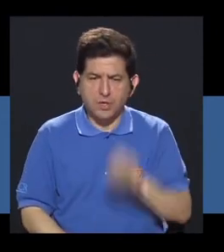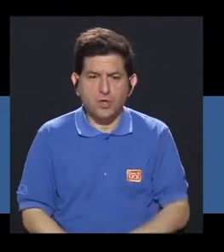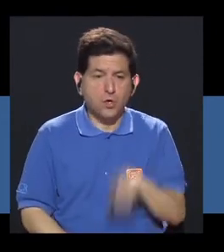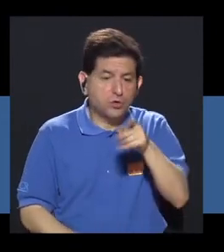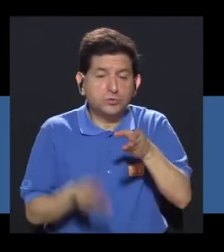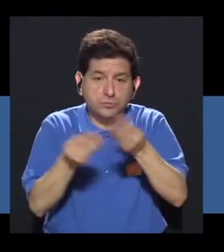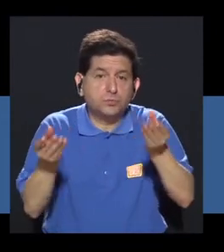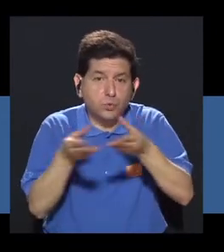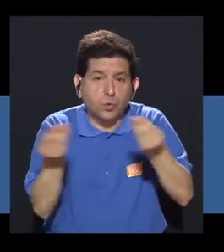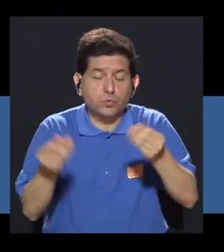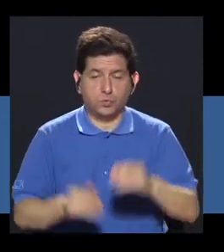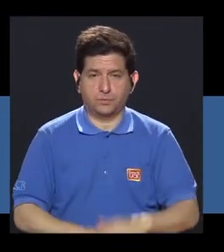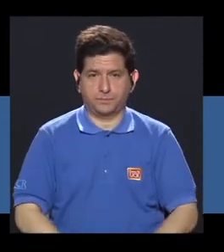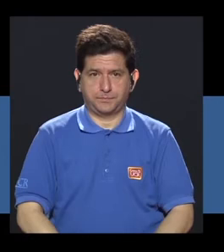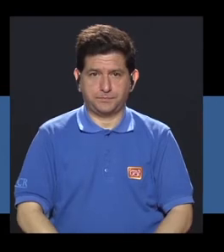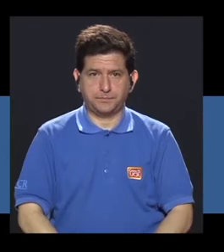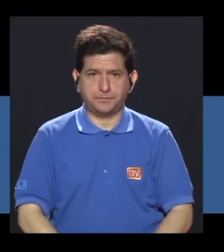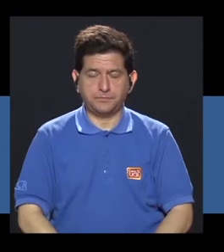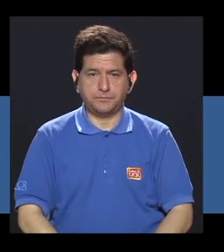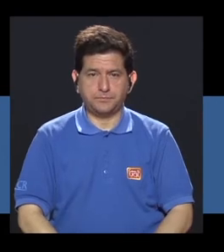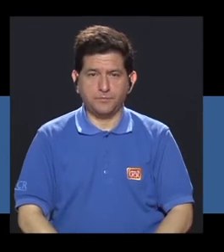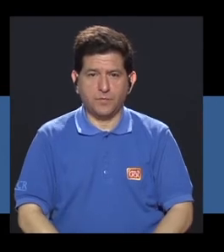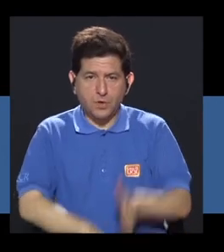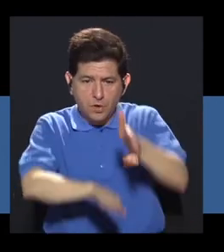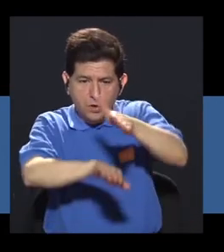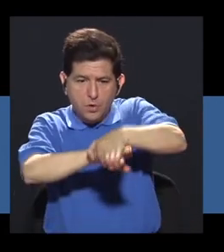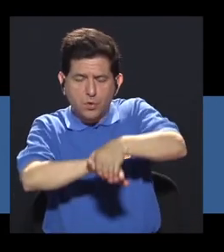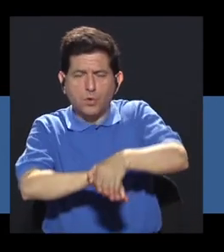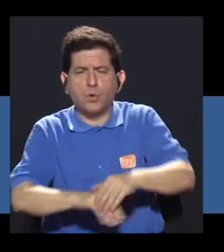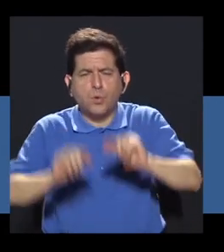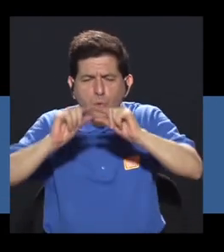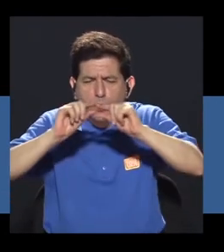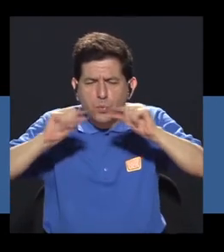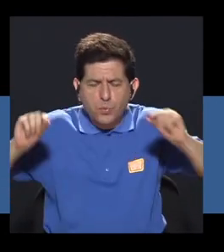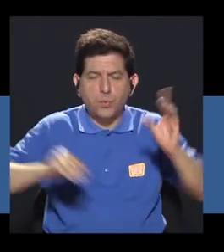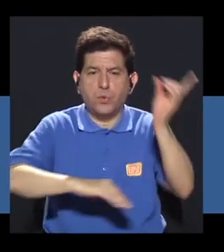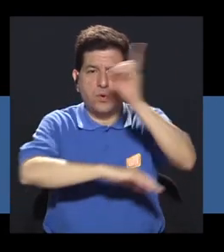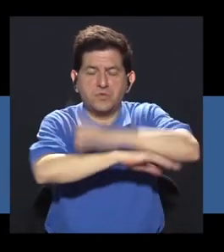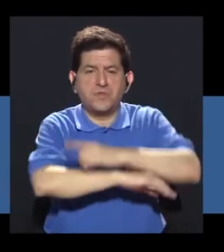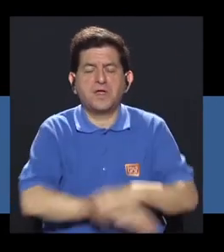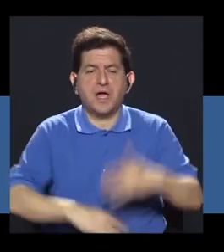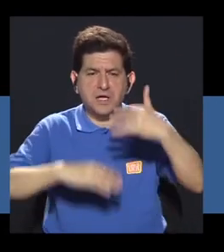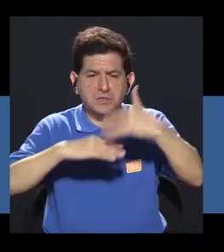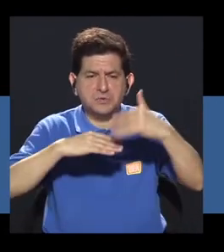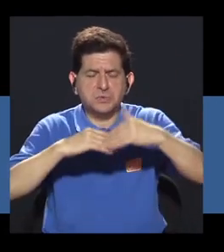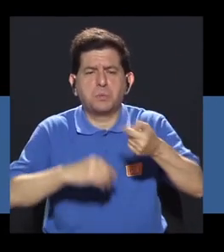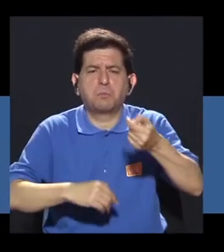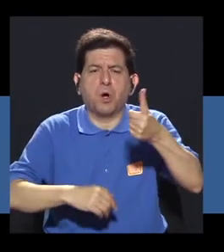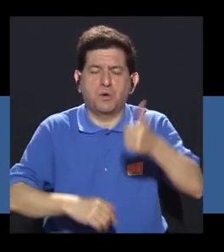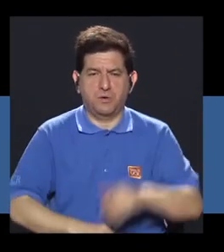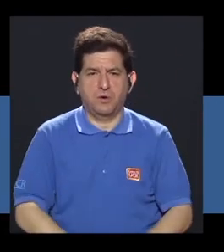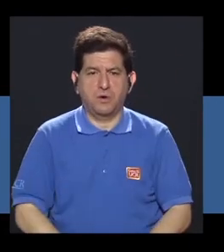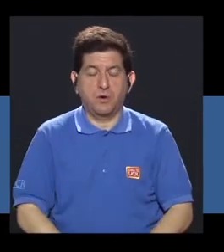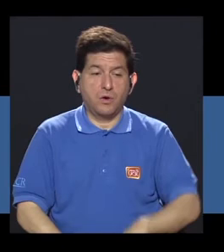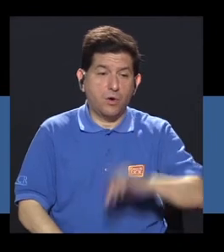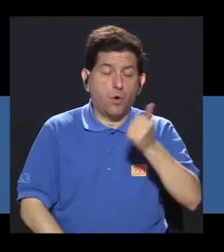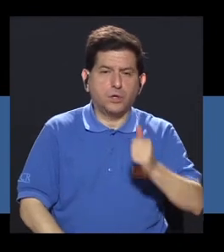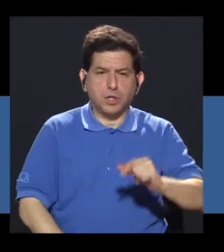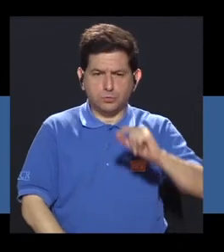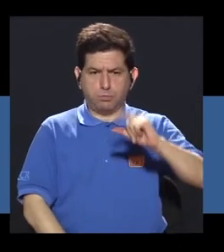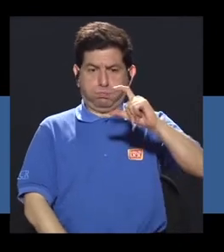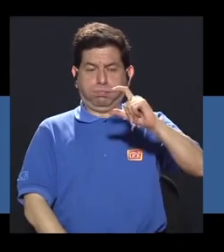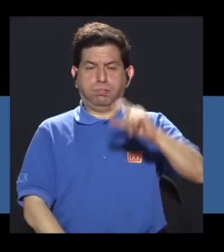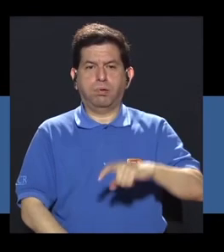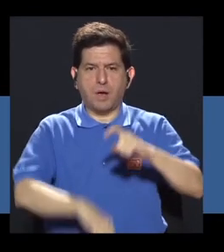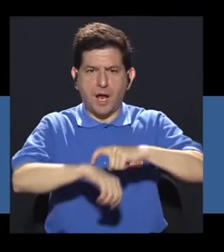Consulte a alguna mujer de confianza su opinión acerca de algún producto. Hay toallas sanitarias más delgadas para los días